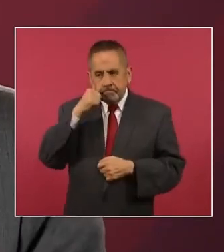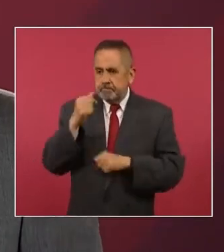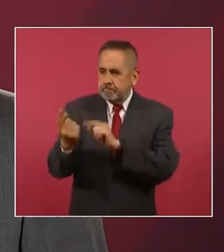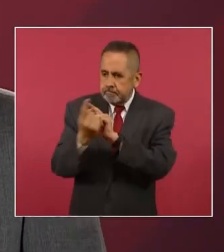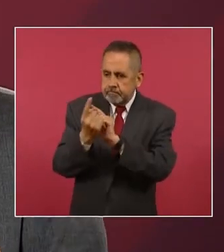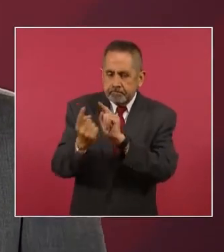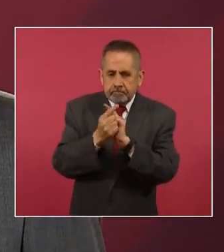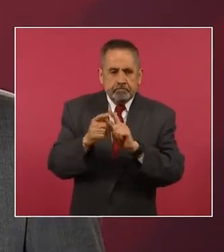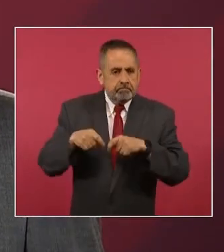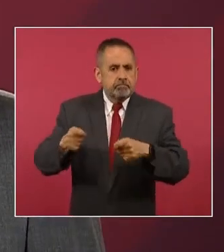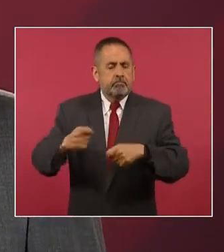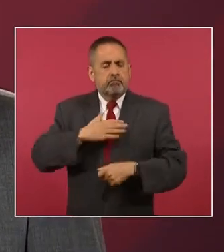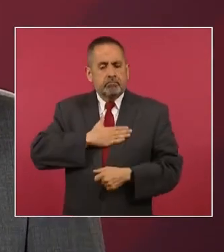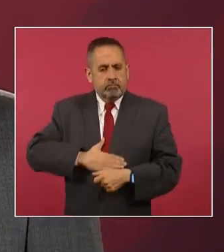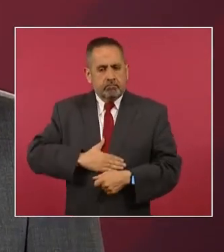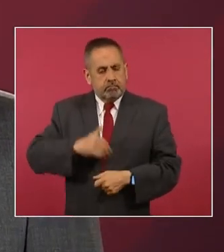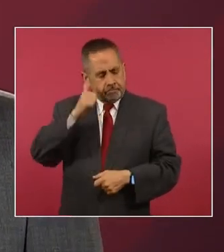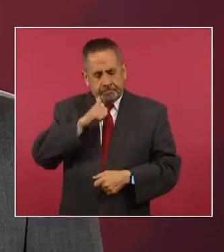que se imparta justicia.